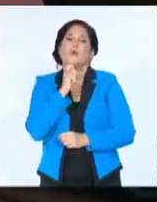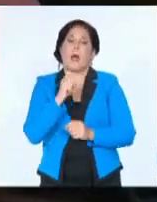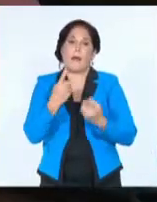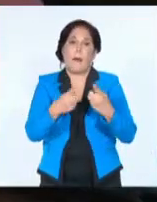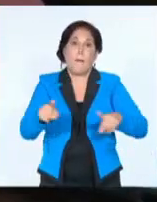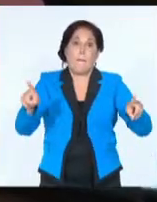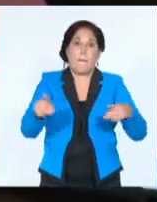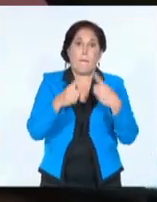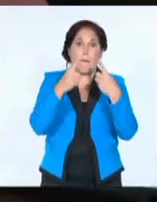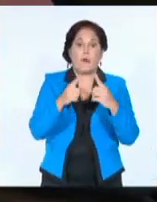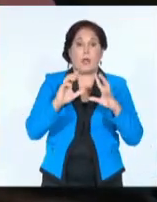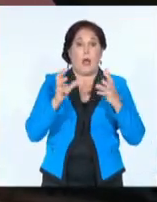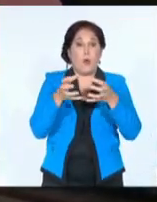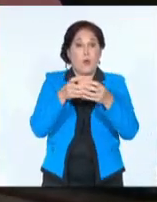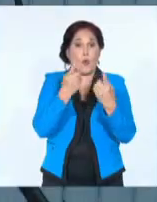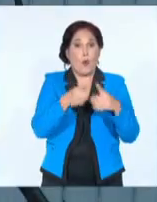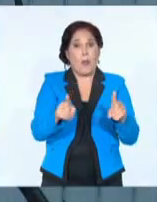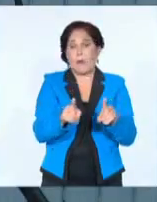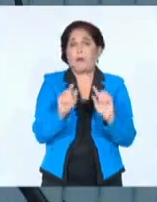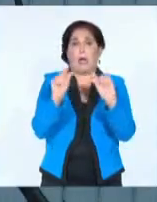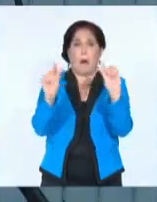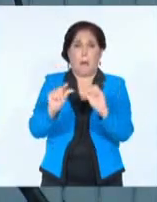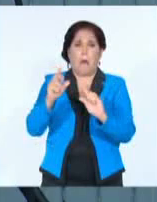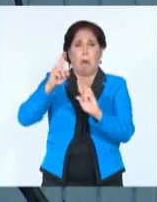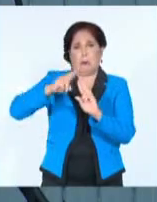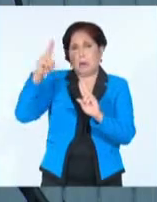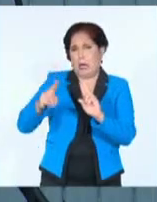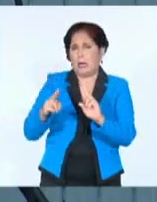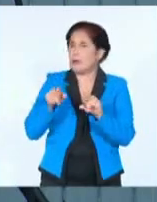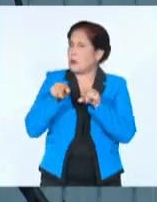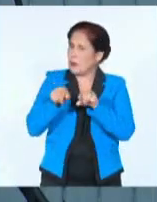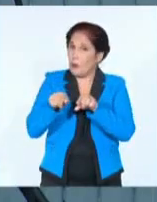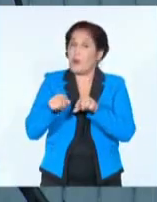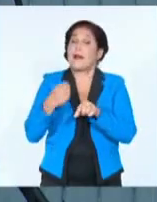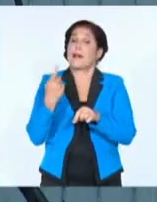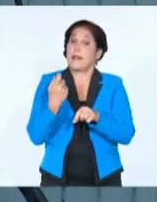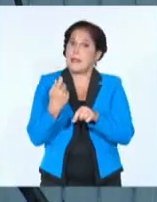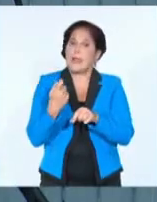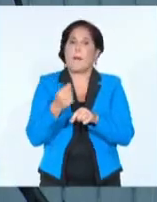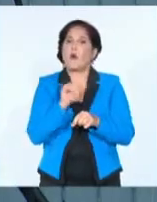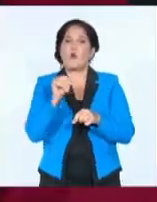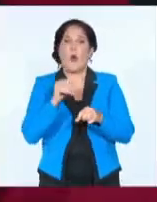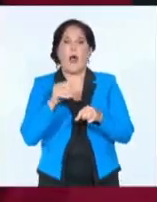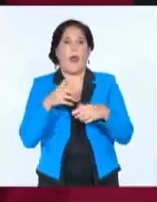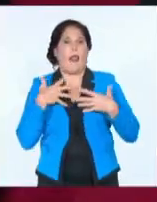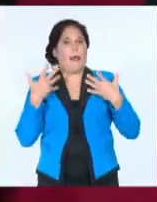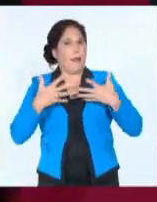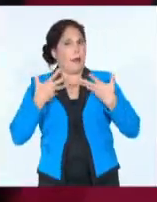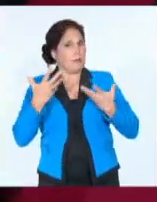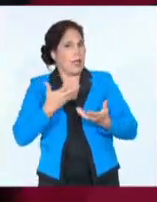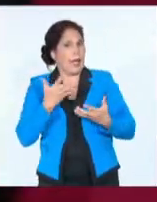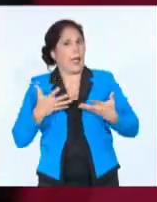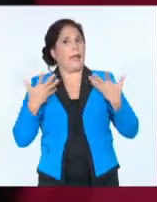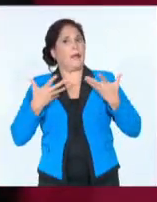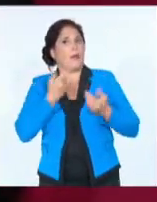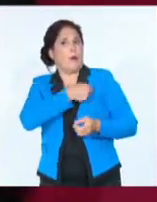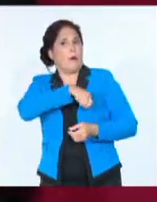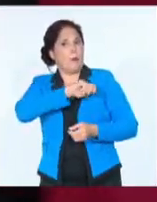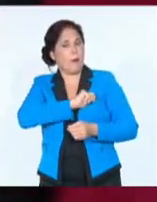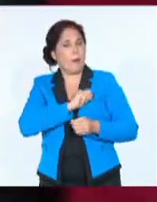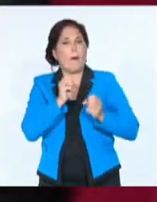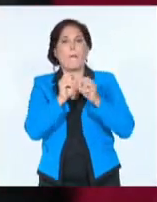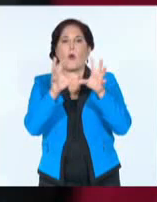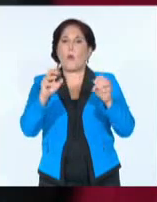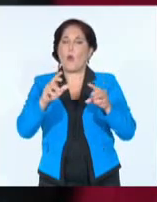a nivel nacional. Los creadores también se refirieron a la necesidad de cautivar a las audiencias con una música que promueva